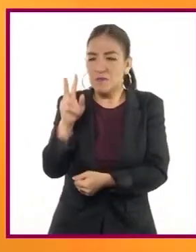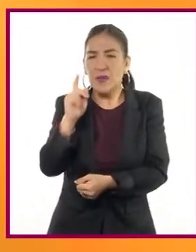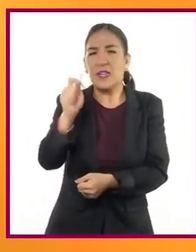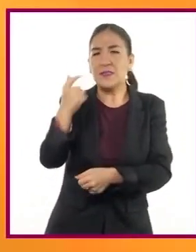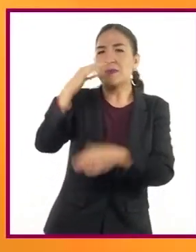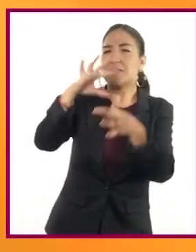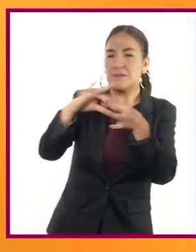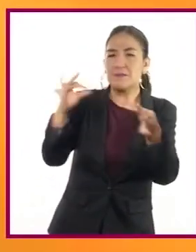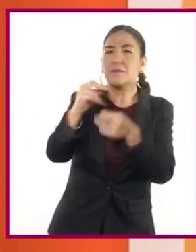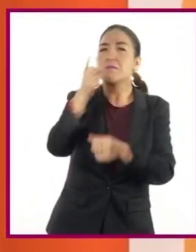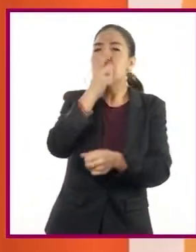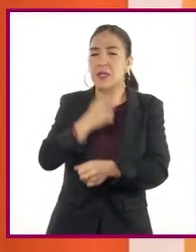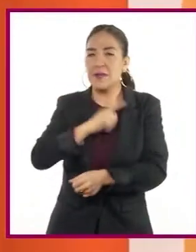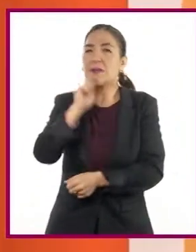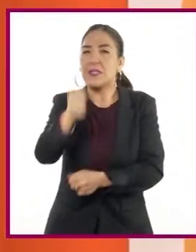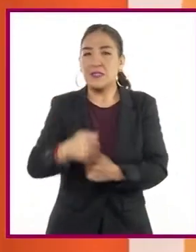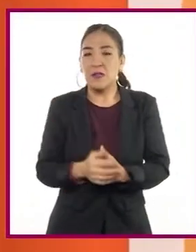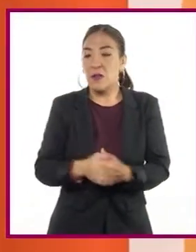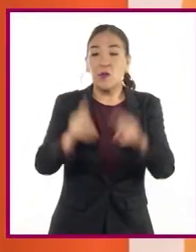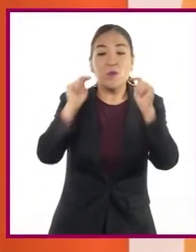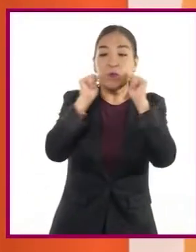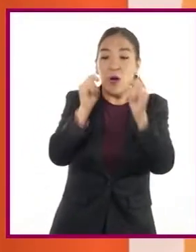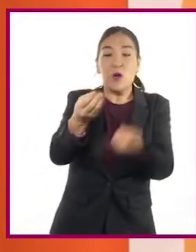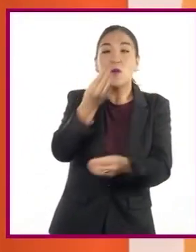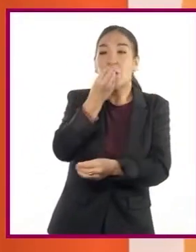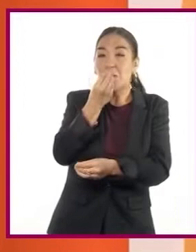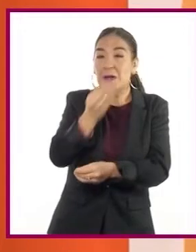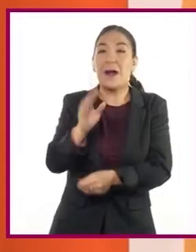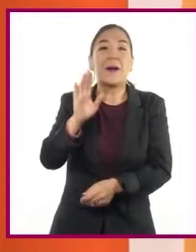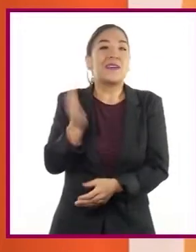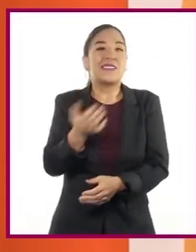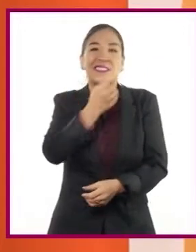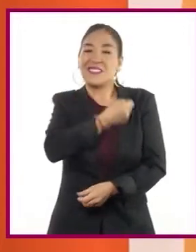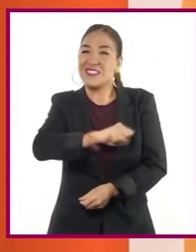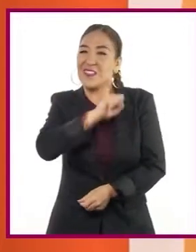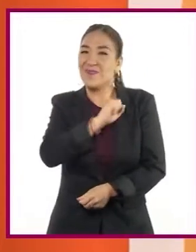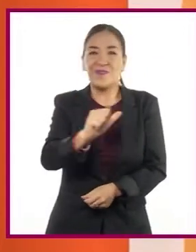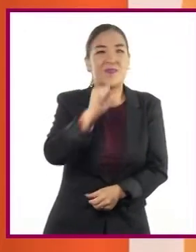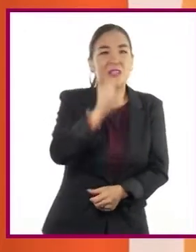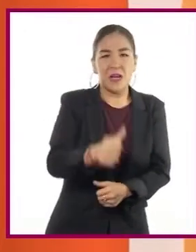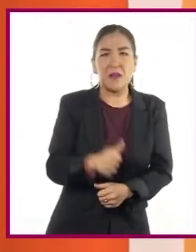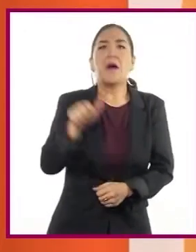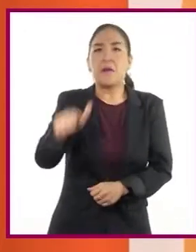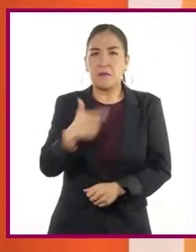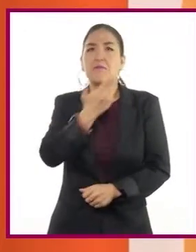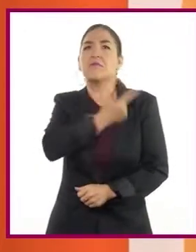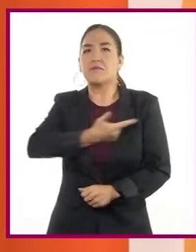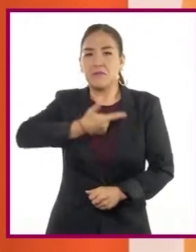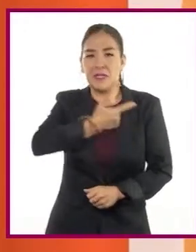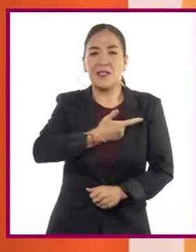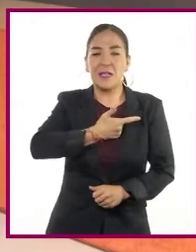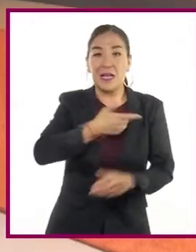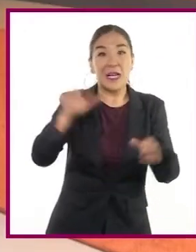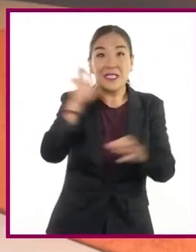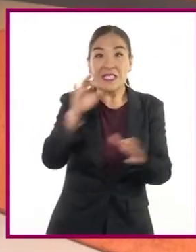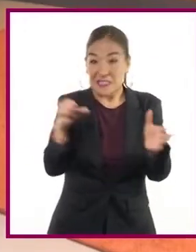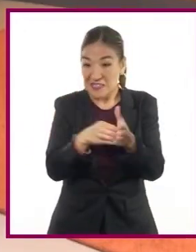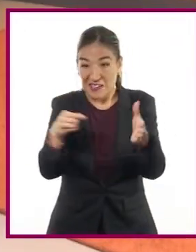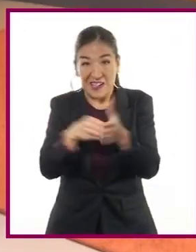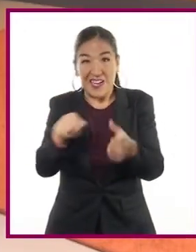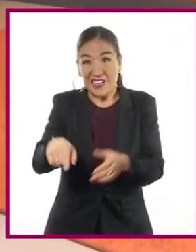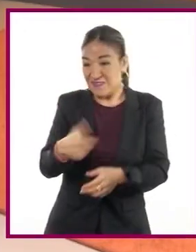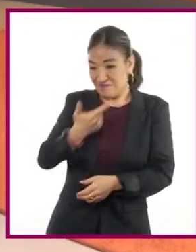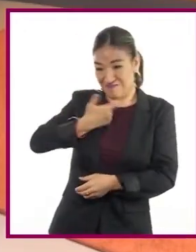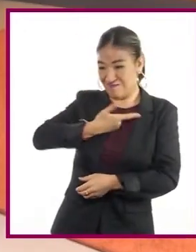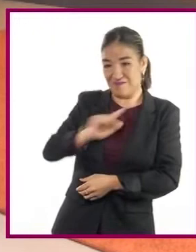que aunque se trate de alimentos no saludables, que parecen gustarle mucho a Ana, si el empaque no llama su